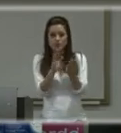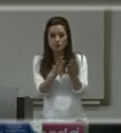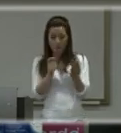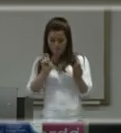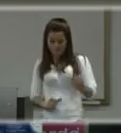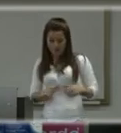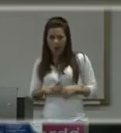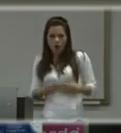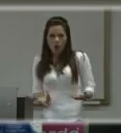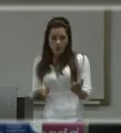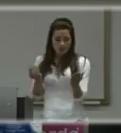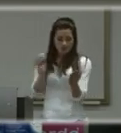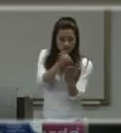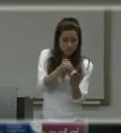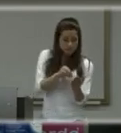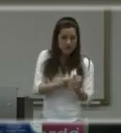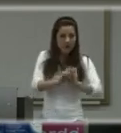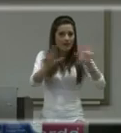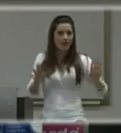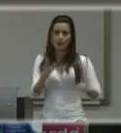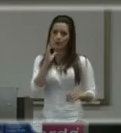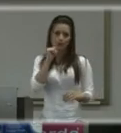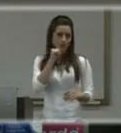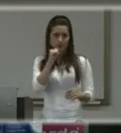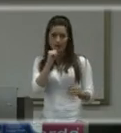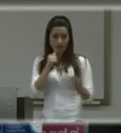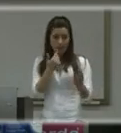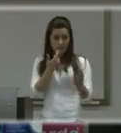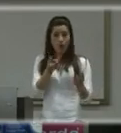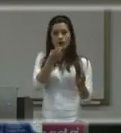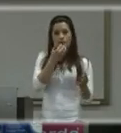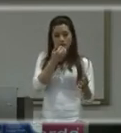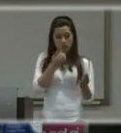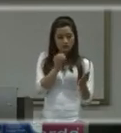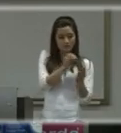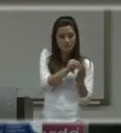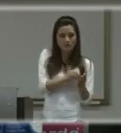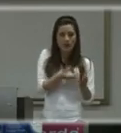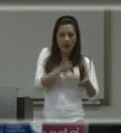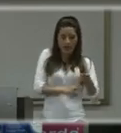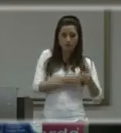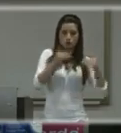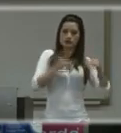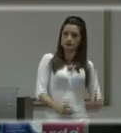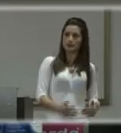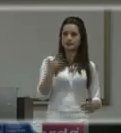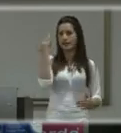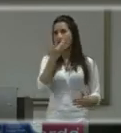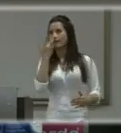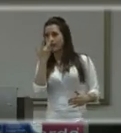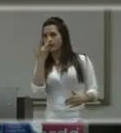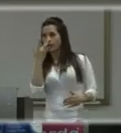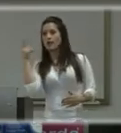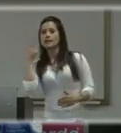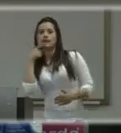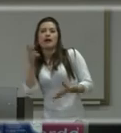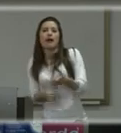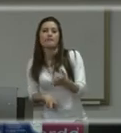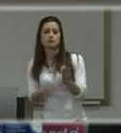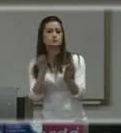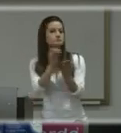hacer estos cruces que facilitarían también la toma de decisiones frente a políticas públicas.